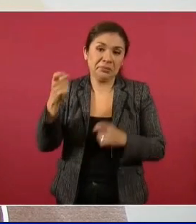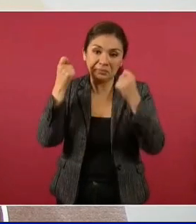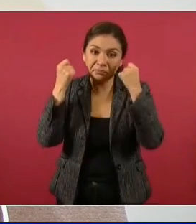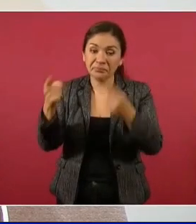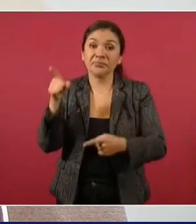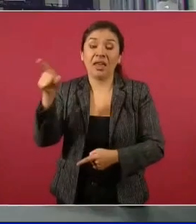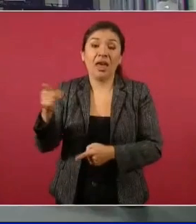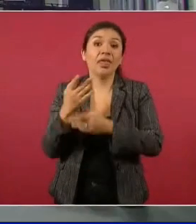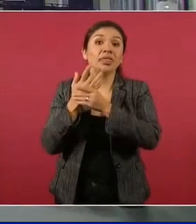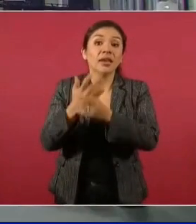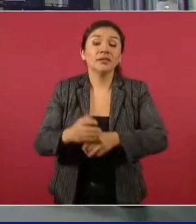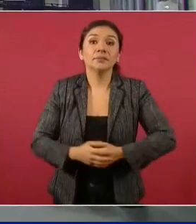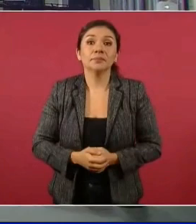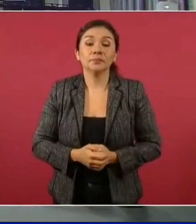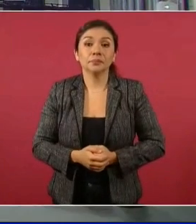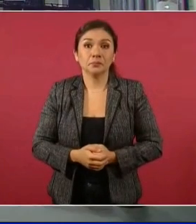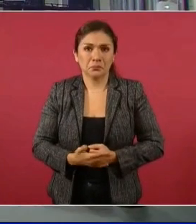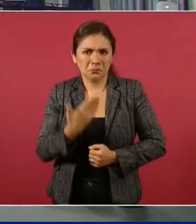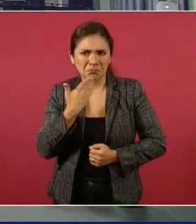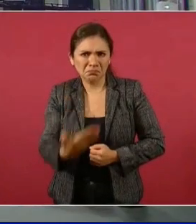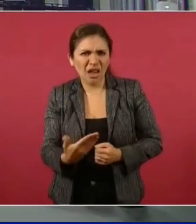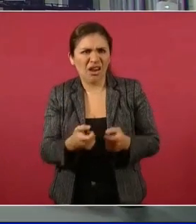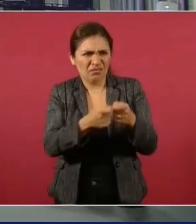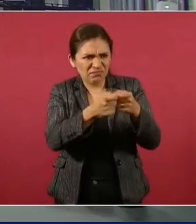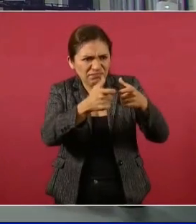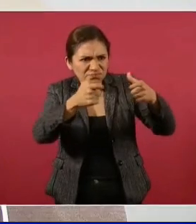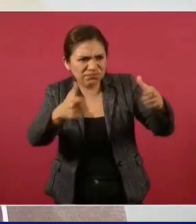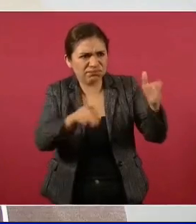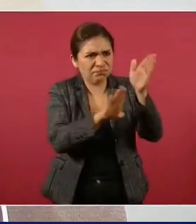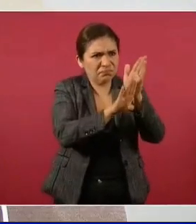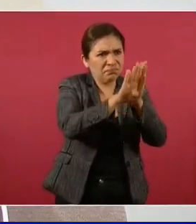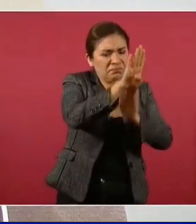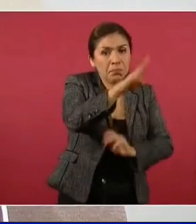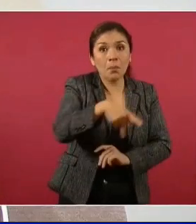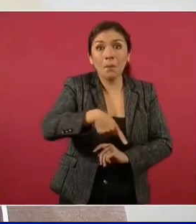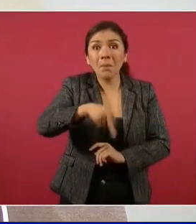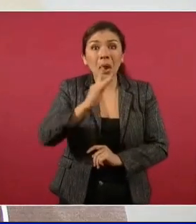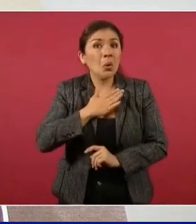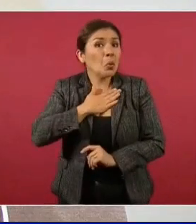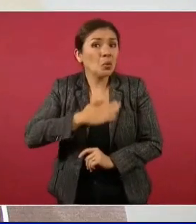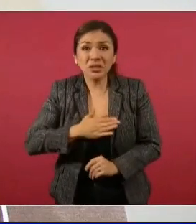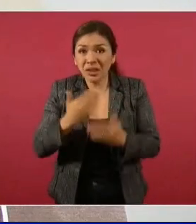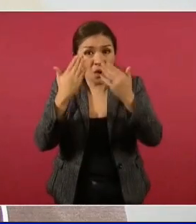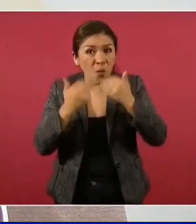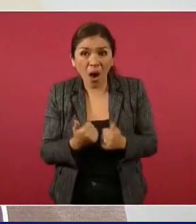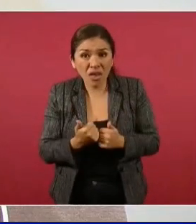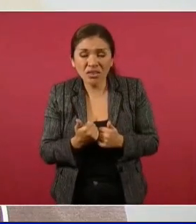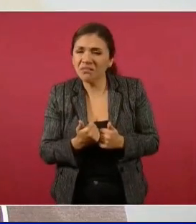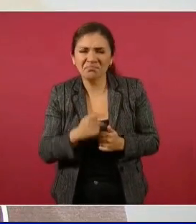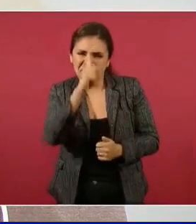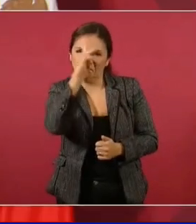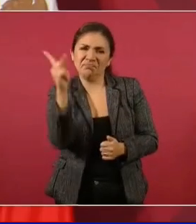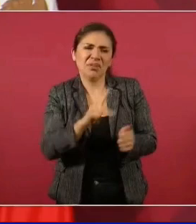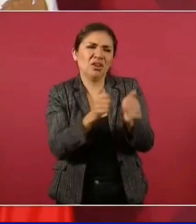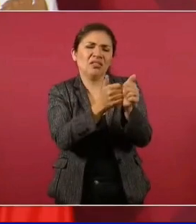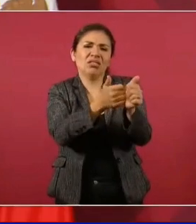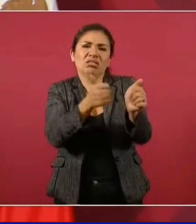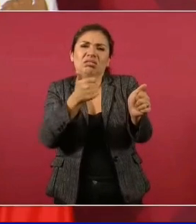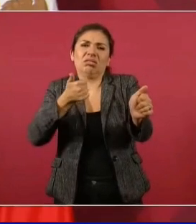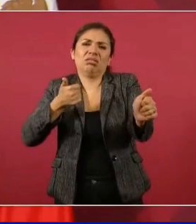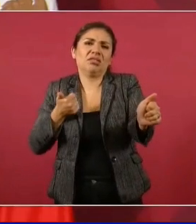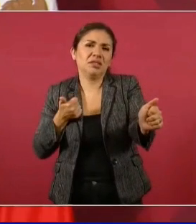decía, progreso sin justicia es retroceso.